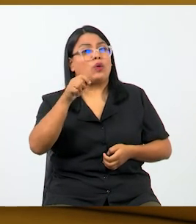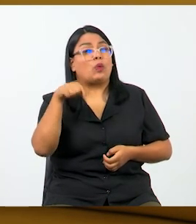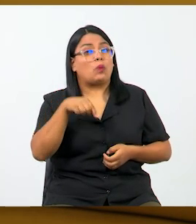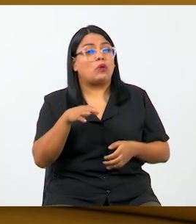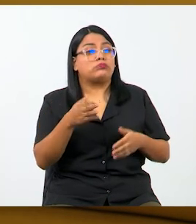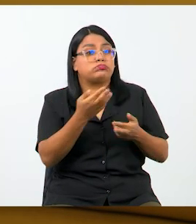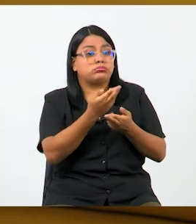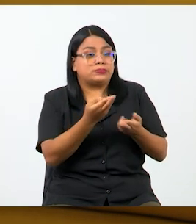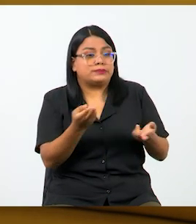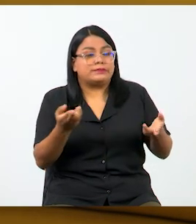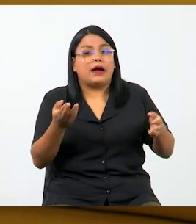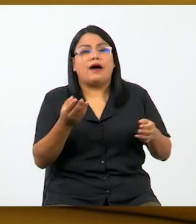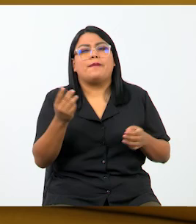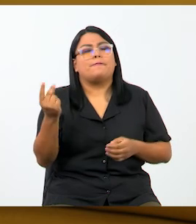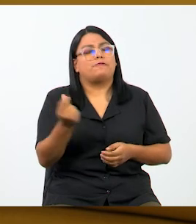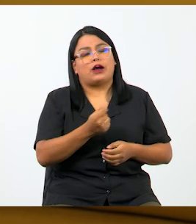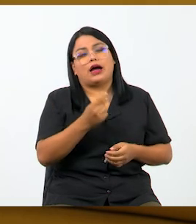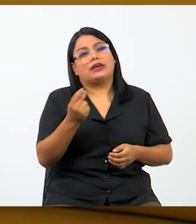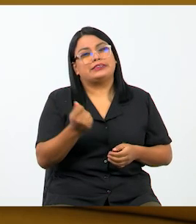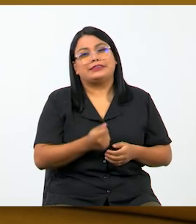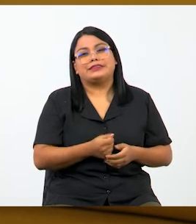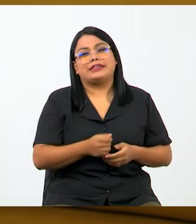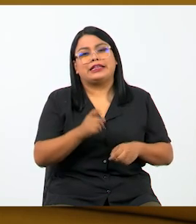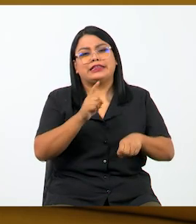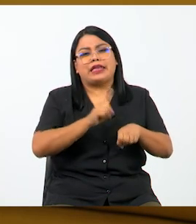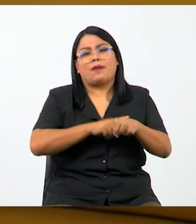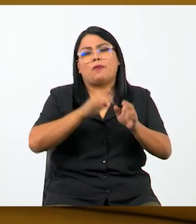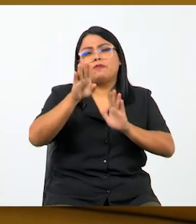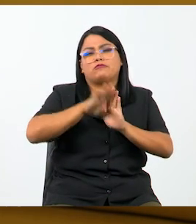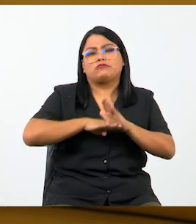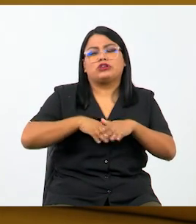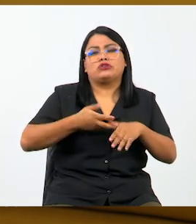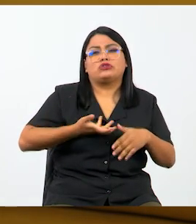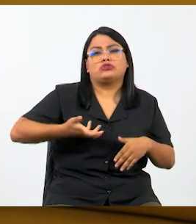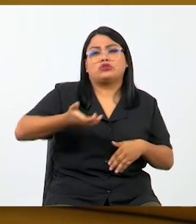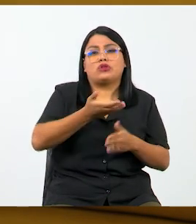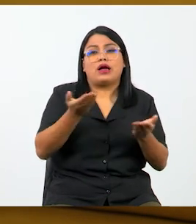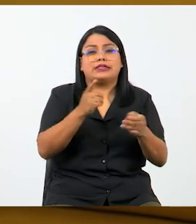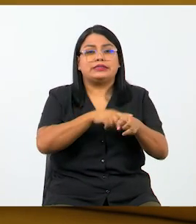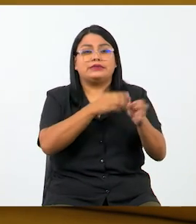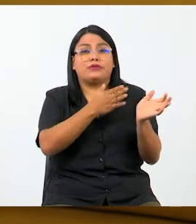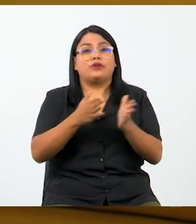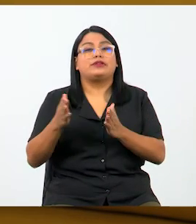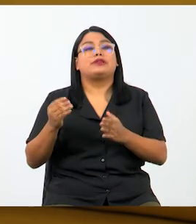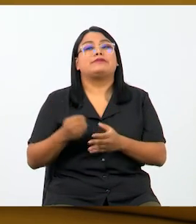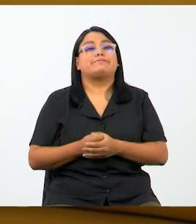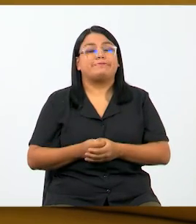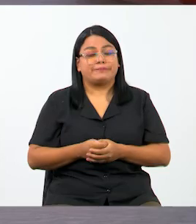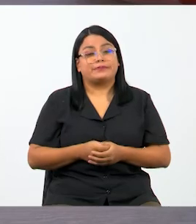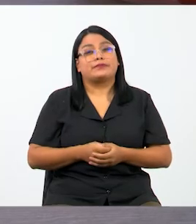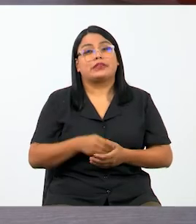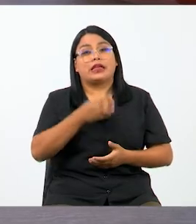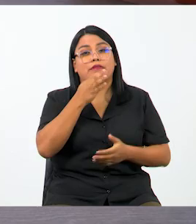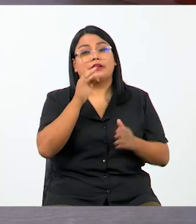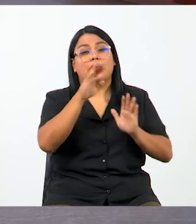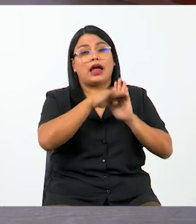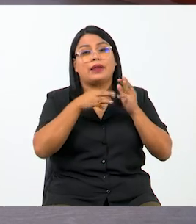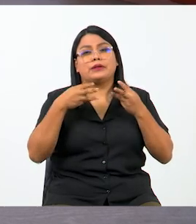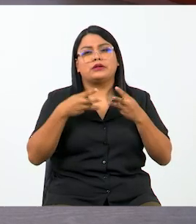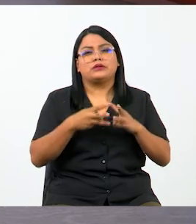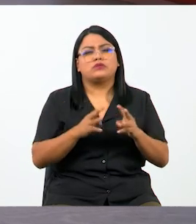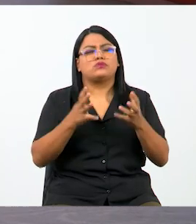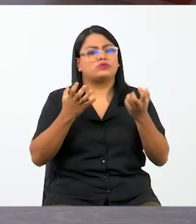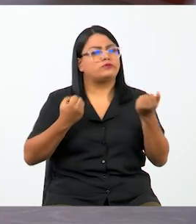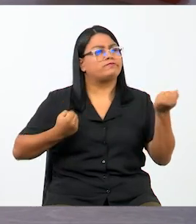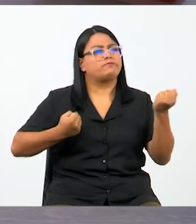ahorrando tiempo al momento de realizar nuestra jornalización. Sin duda, la guía metodológica será de un gran apoyo para todo el gremio